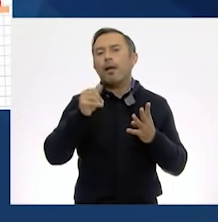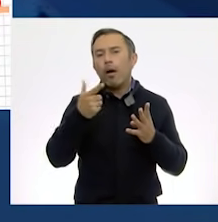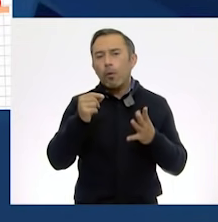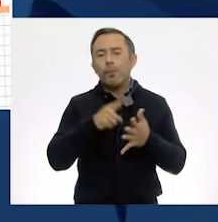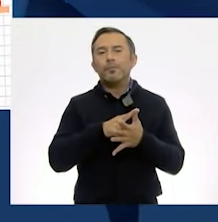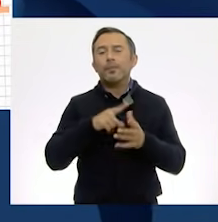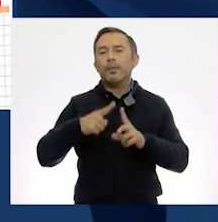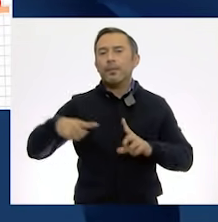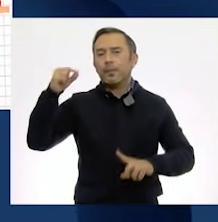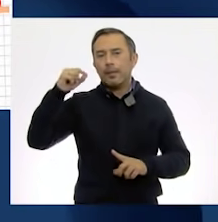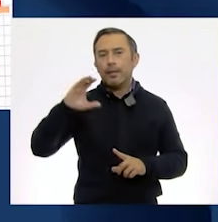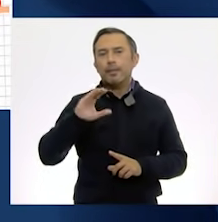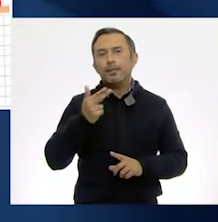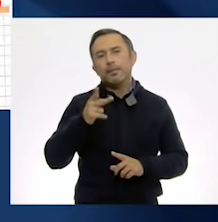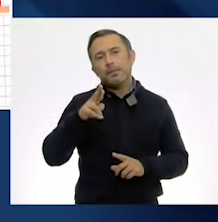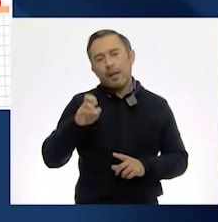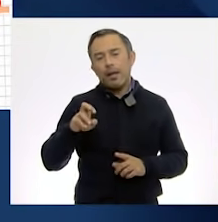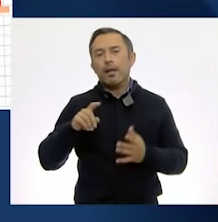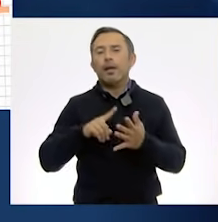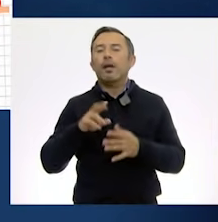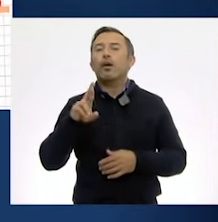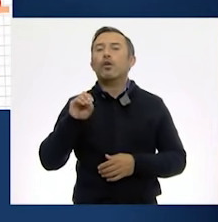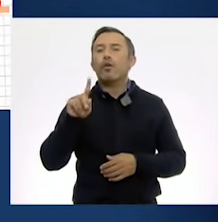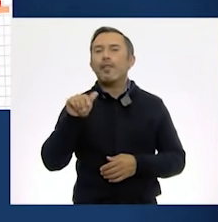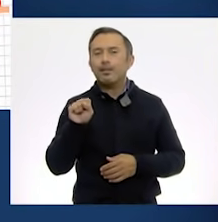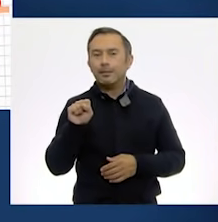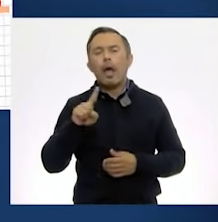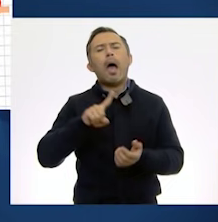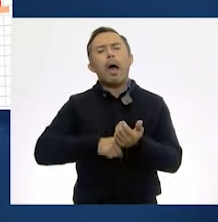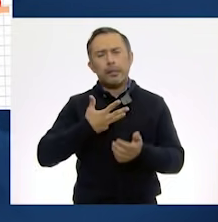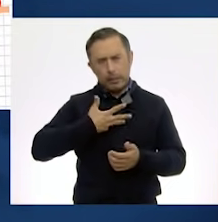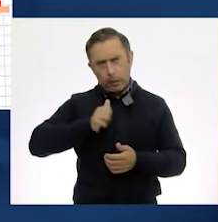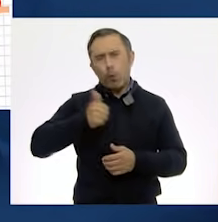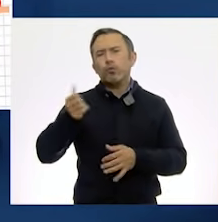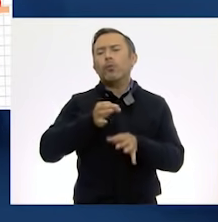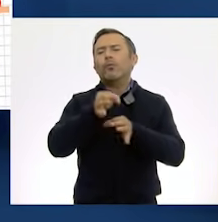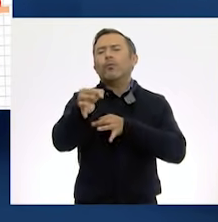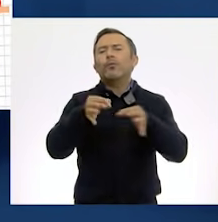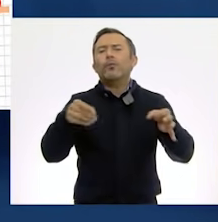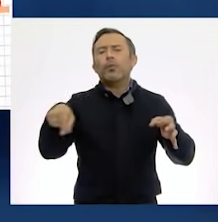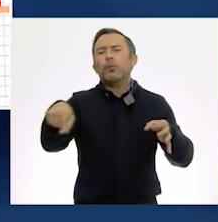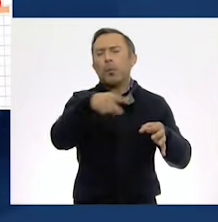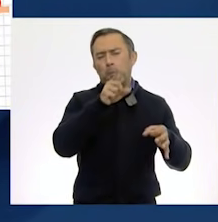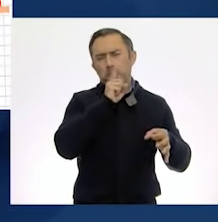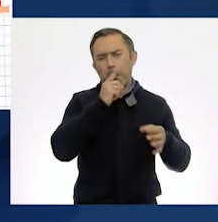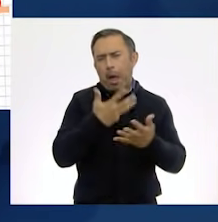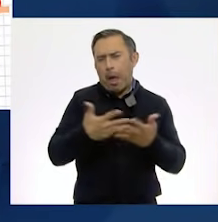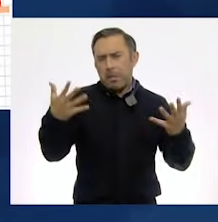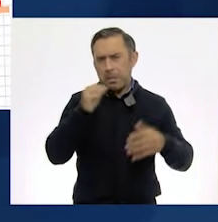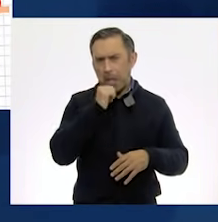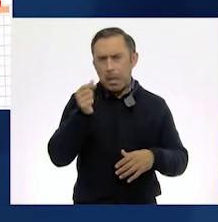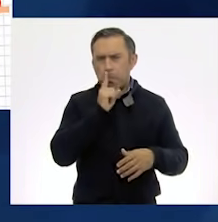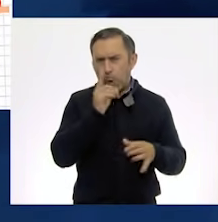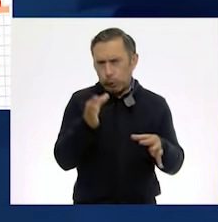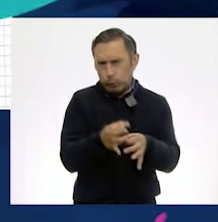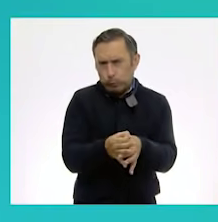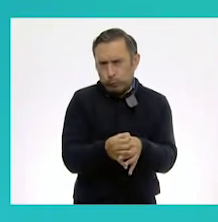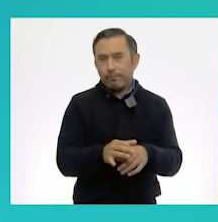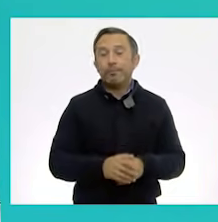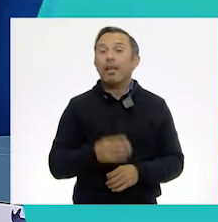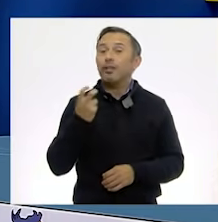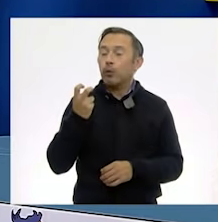Chipre y Rodas. Aunque había más, pero de menor trascendencia. Hasta aquí llegaremos el día de